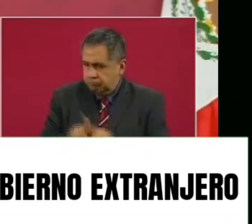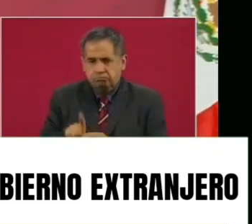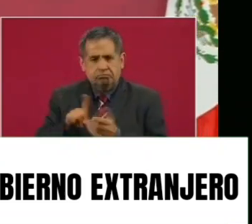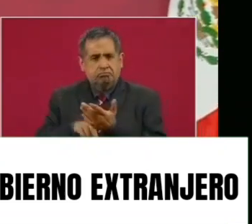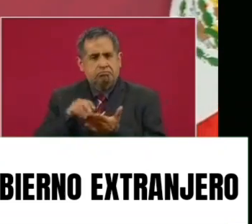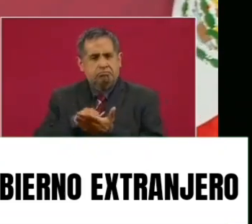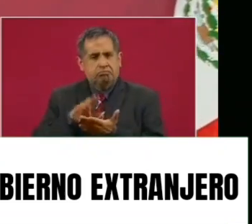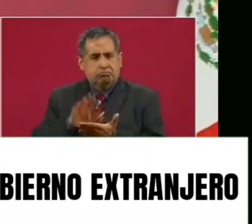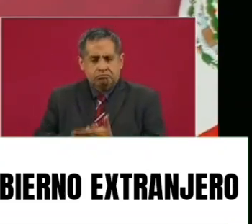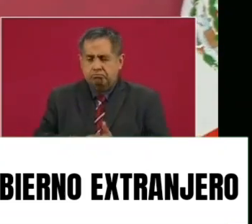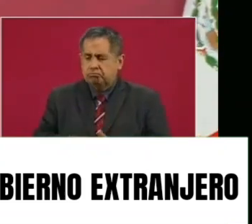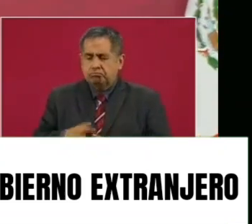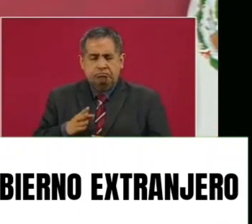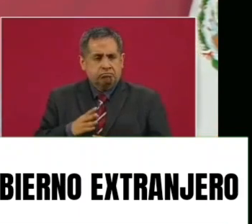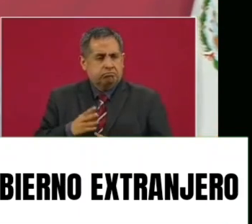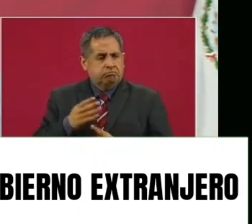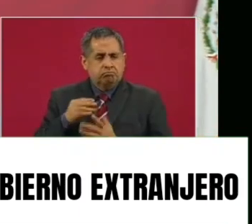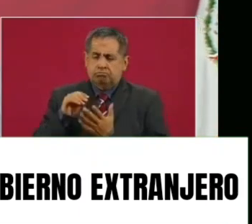hubieron aportes